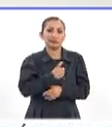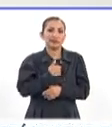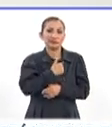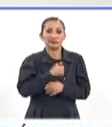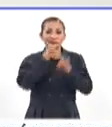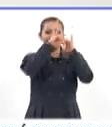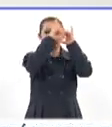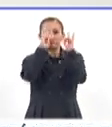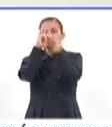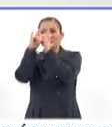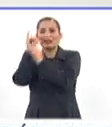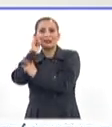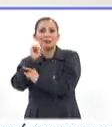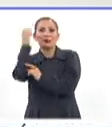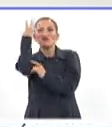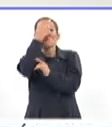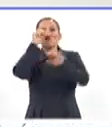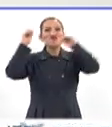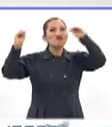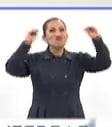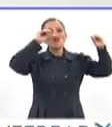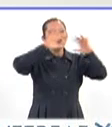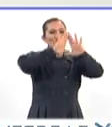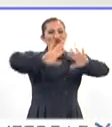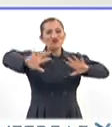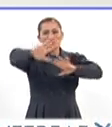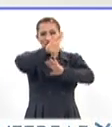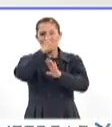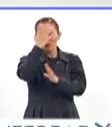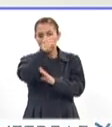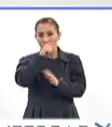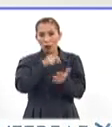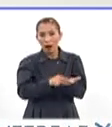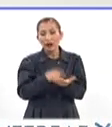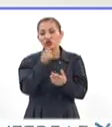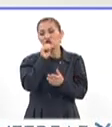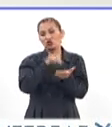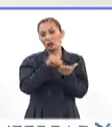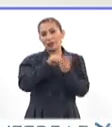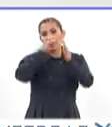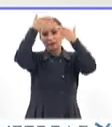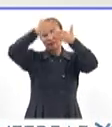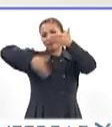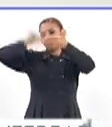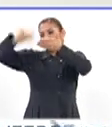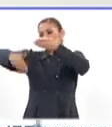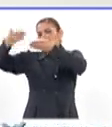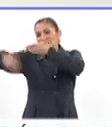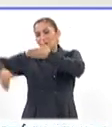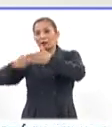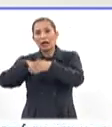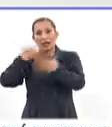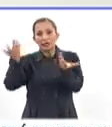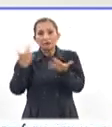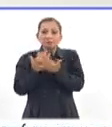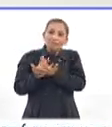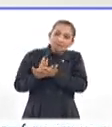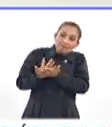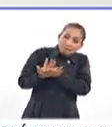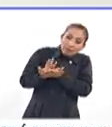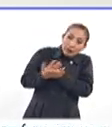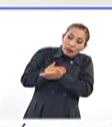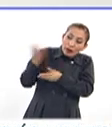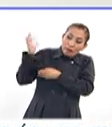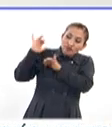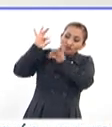los stands que siempre adornan este majestuoso recinto están todavía cubiertos con mantas porque pues están esperando